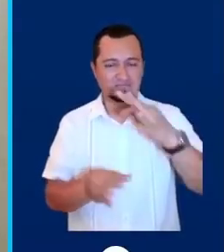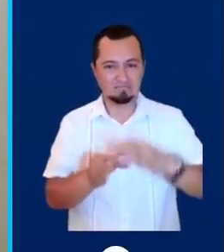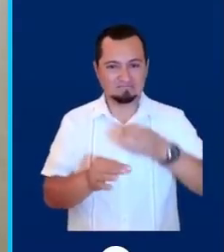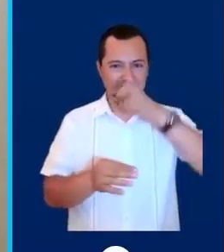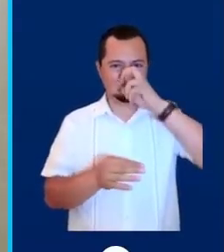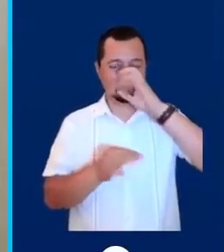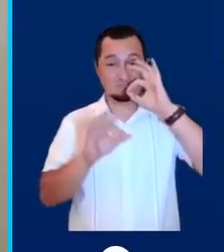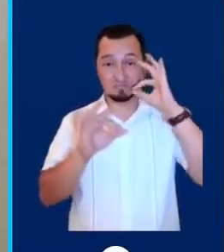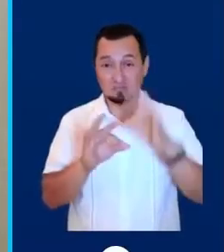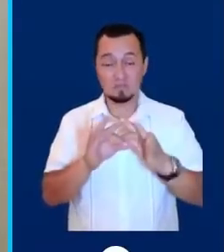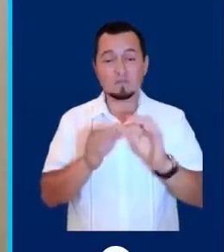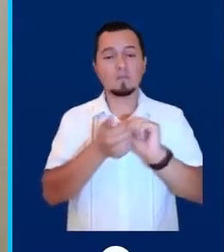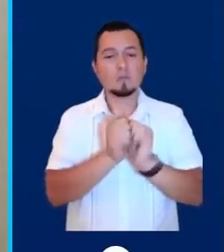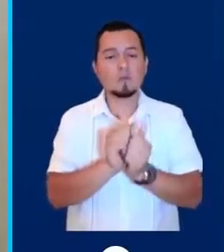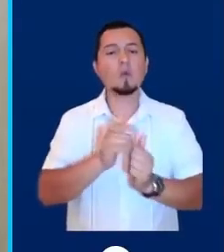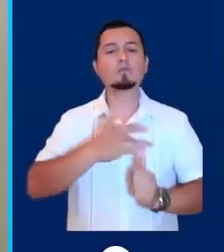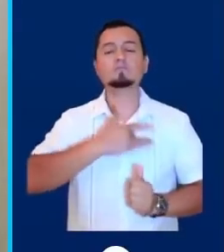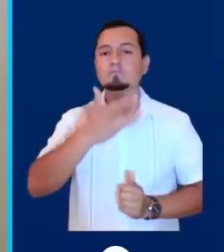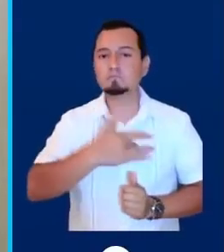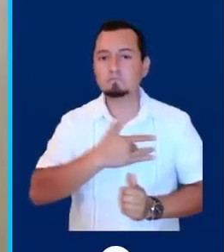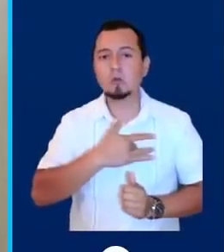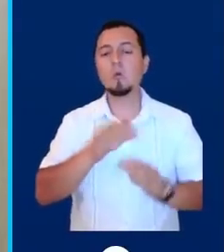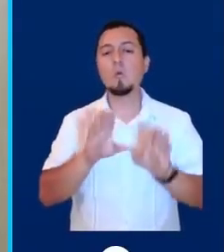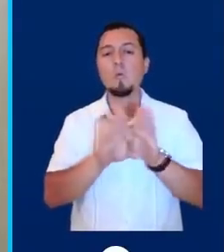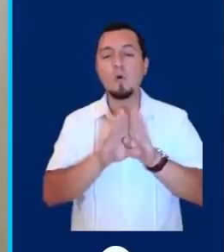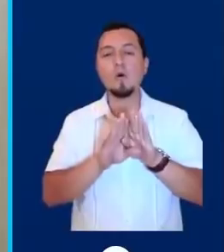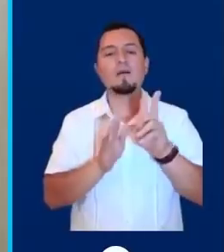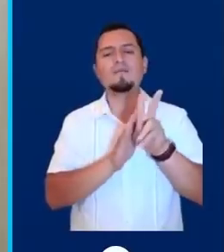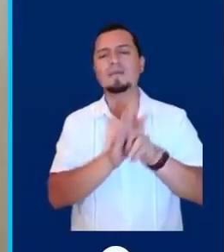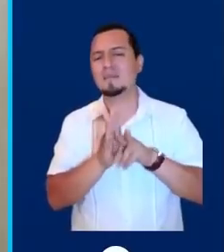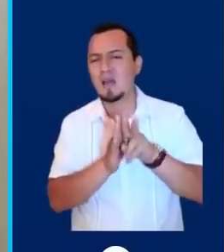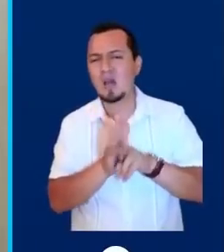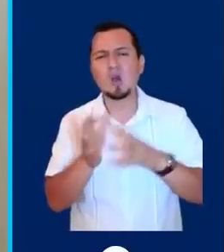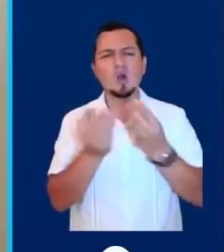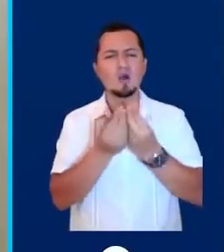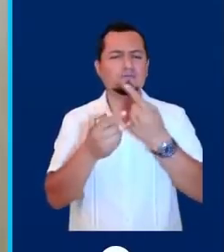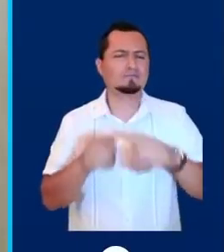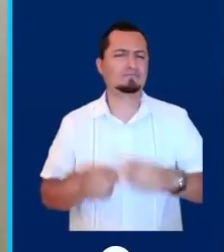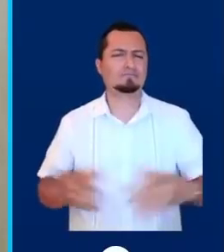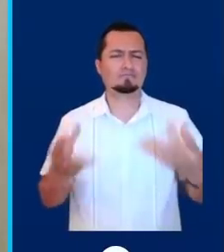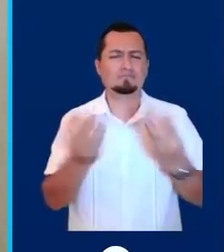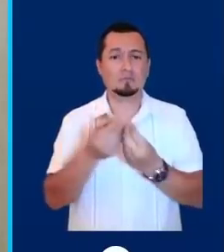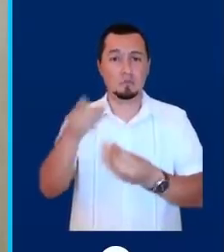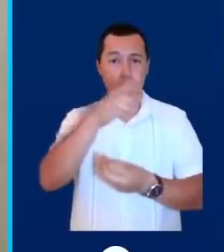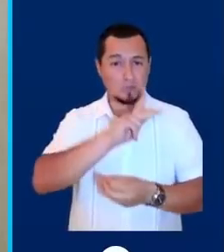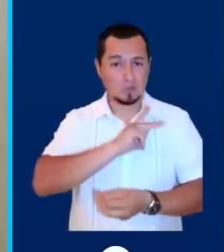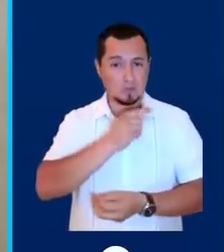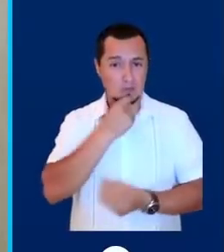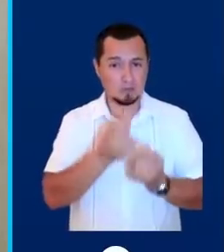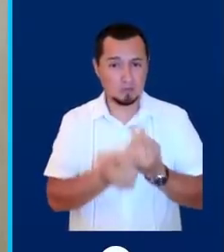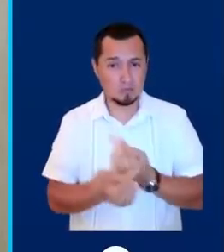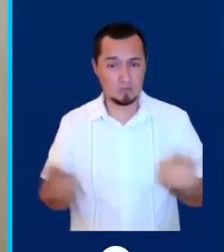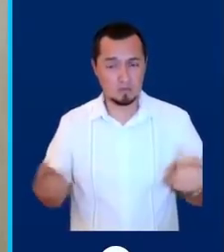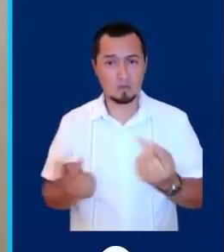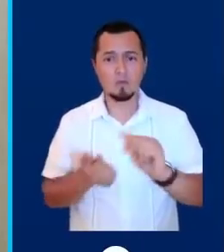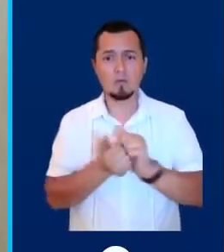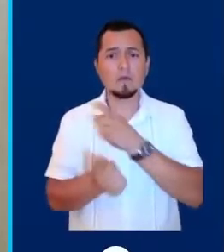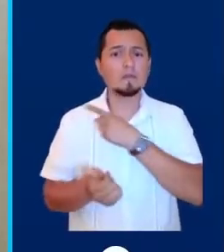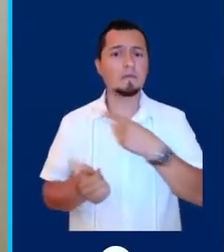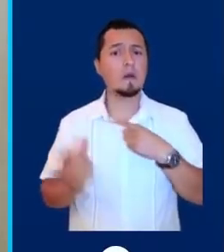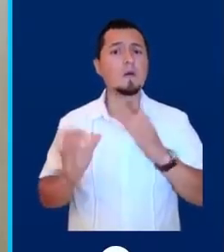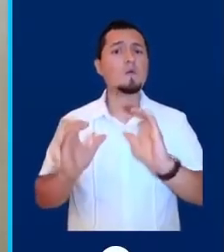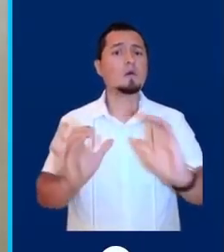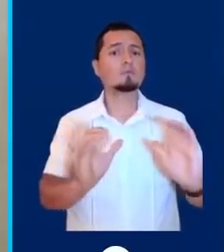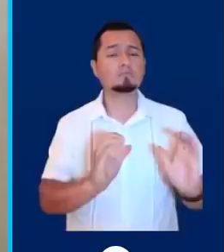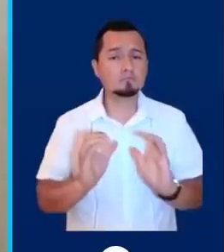las etapas sensitivas, es decir, videos, recursos didácticos para que los muy pequeñitos entiendan cómo pueden cuidarse ellos